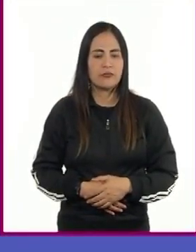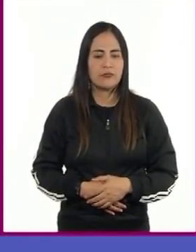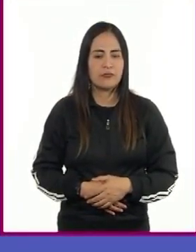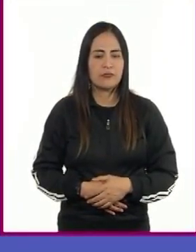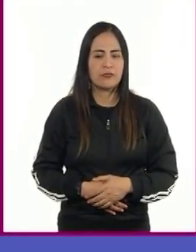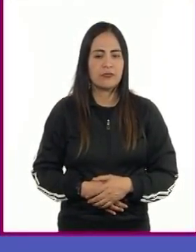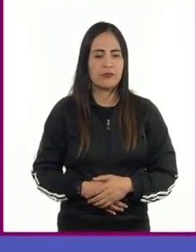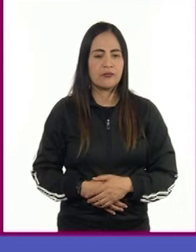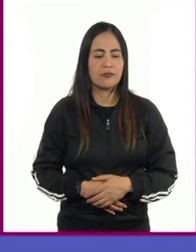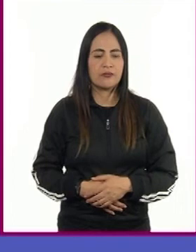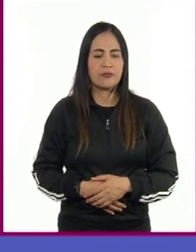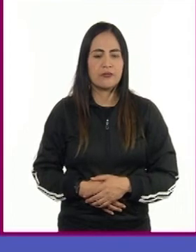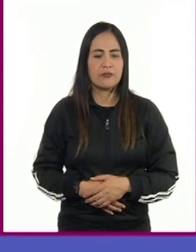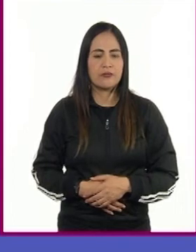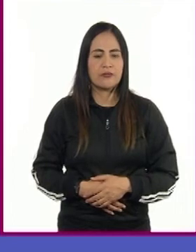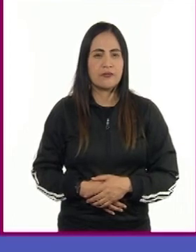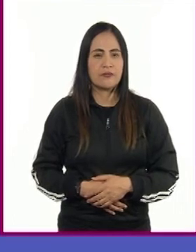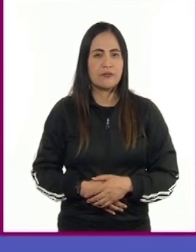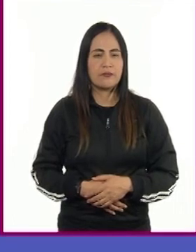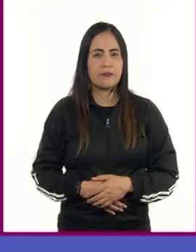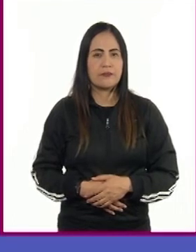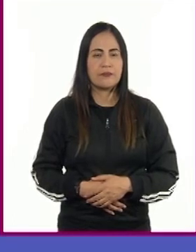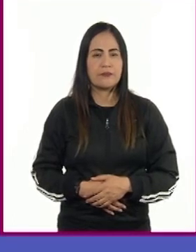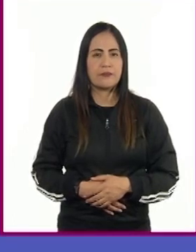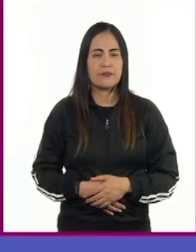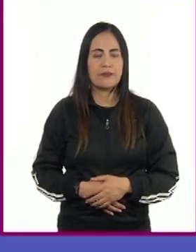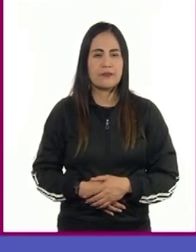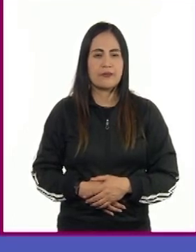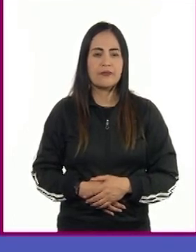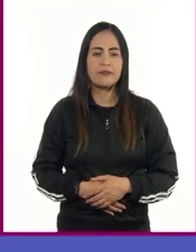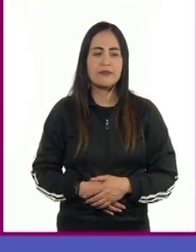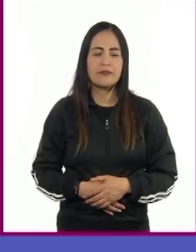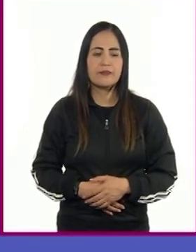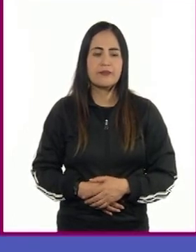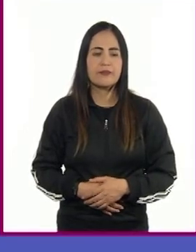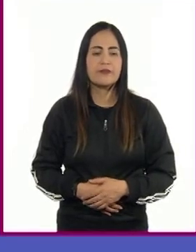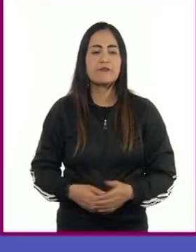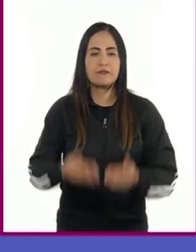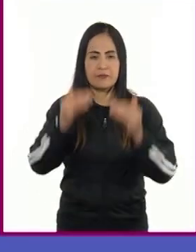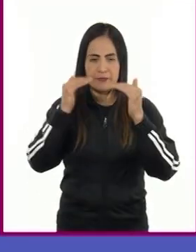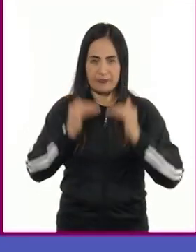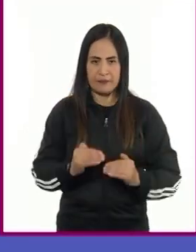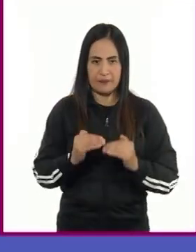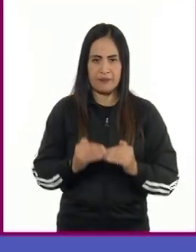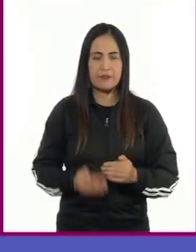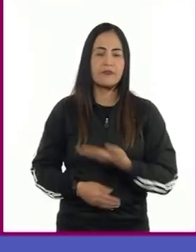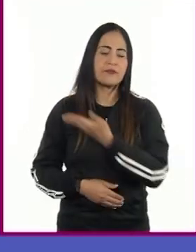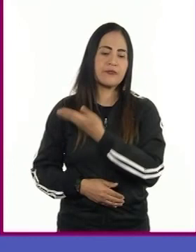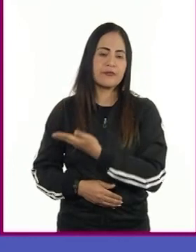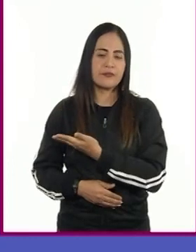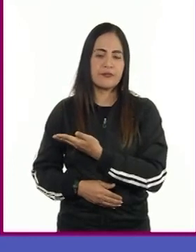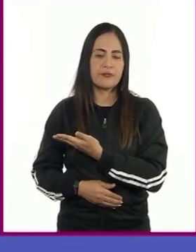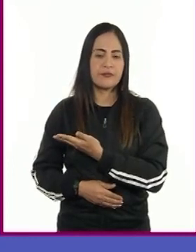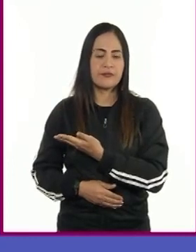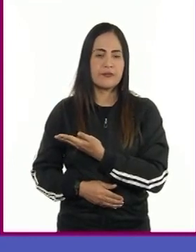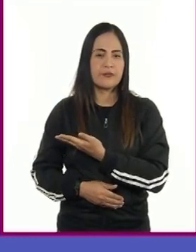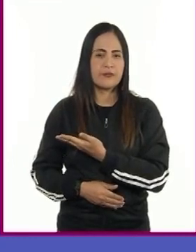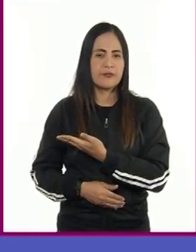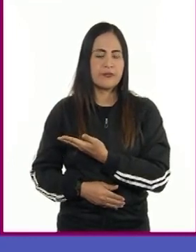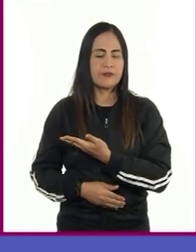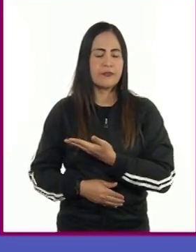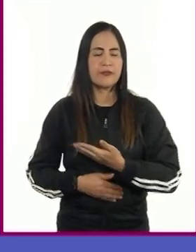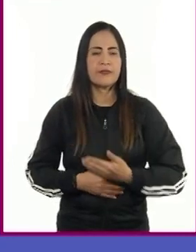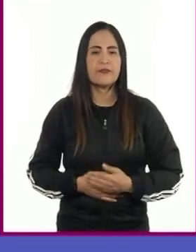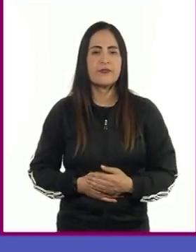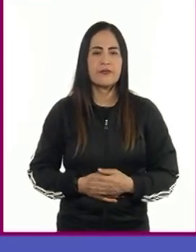y oportuna que les permita cumplir con su propósito principal. Segmenten su tema en algunos subtemas para que les sea